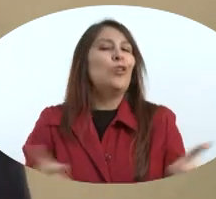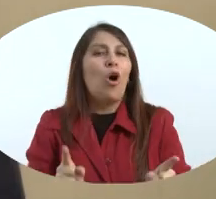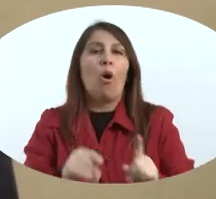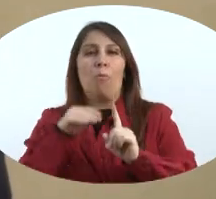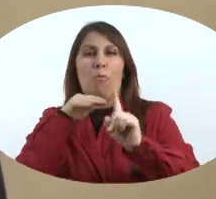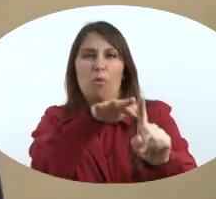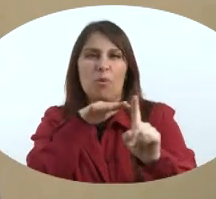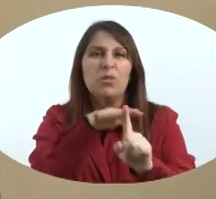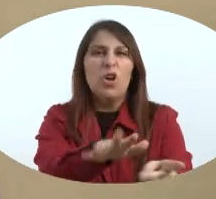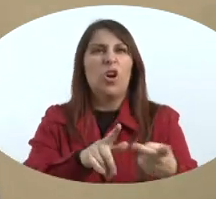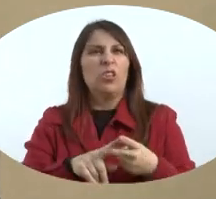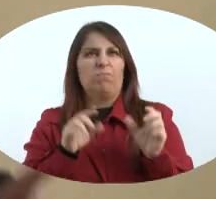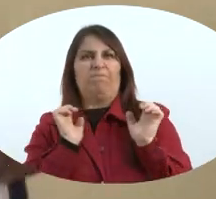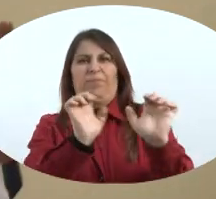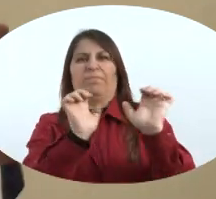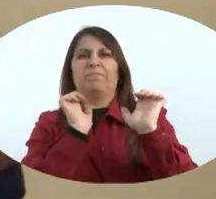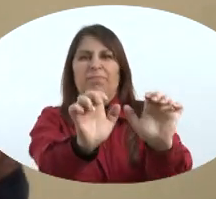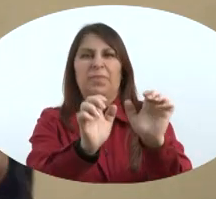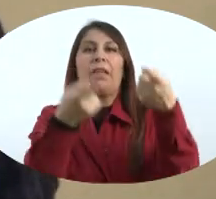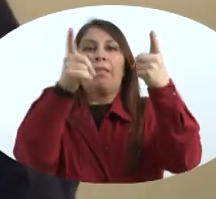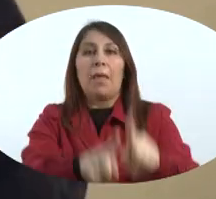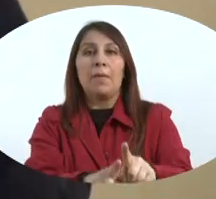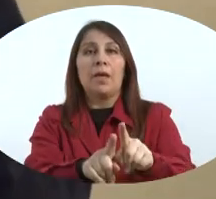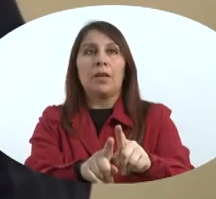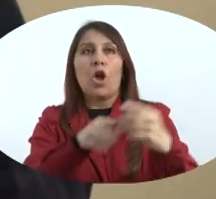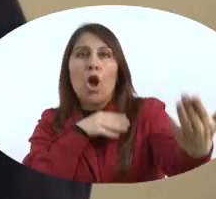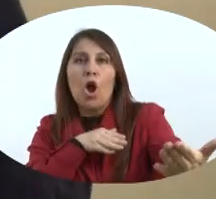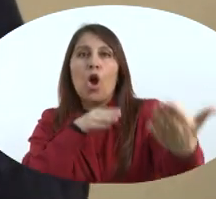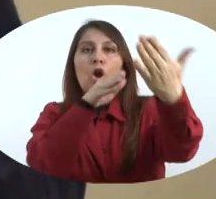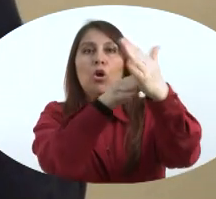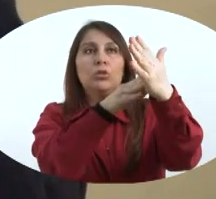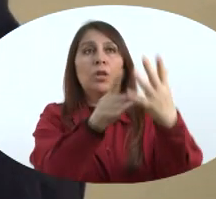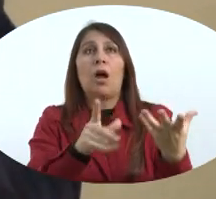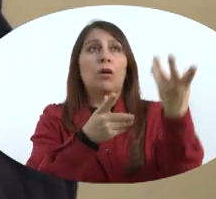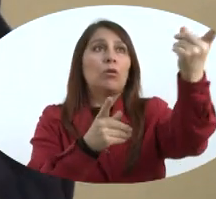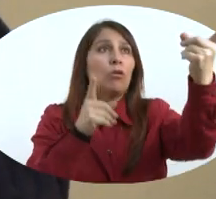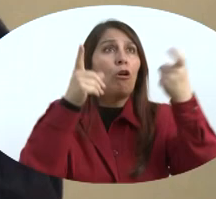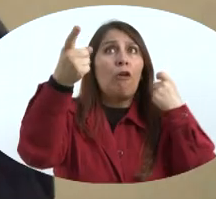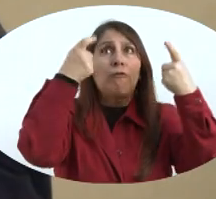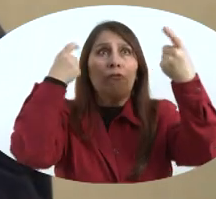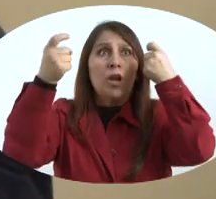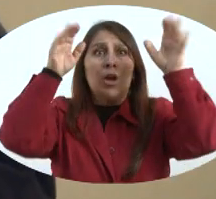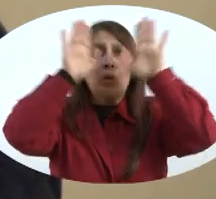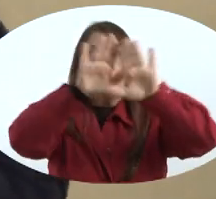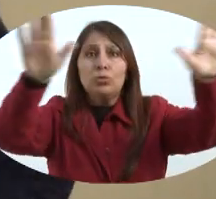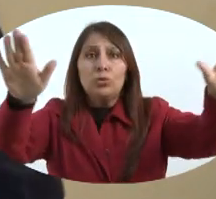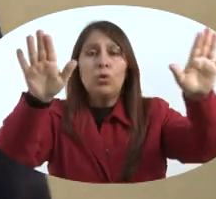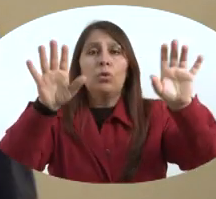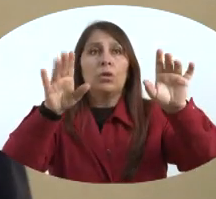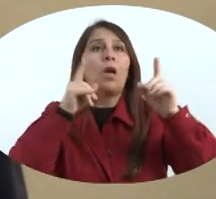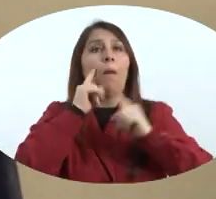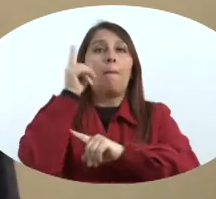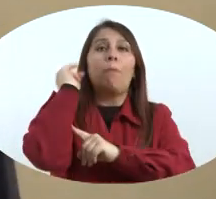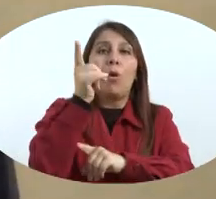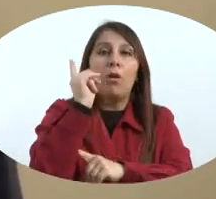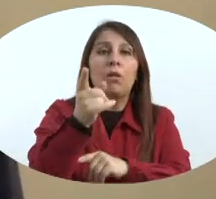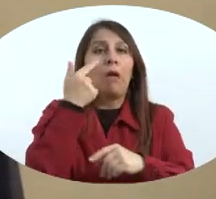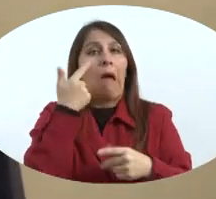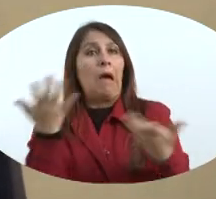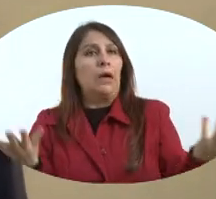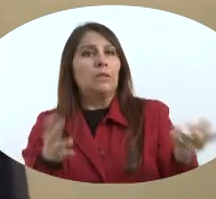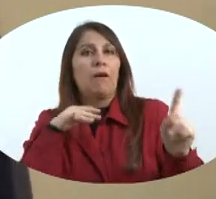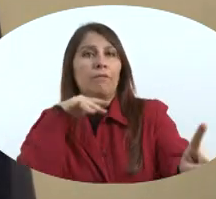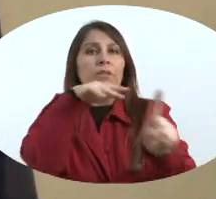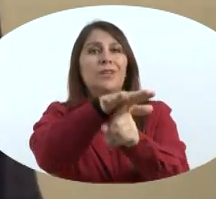con resistencia y sobre todo con un carácter antiimperialista con los gobiernos que estaban haciendo en su momento políticas y aterrizando